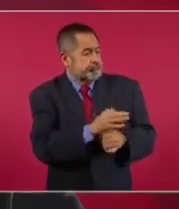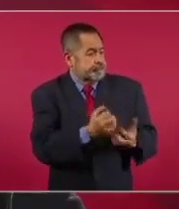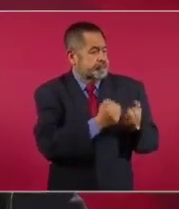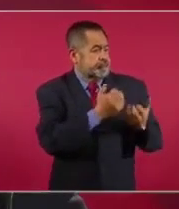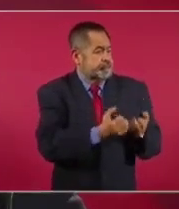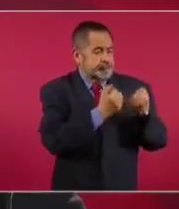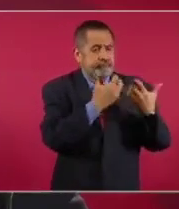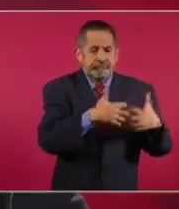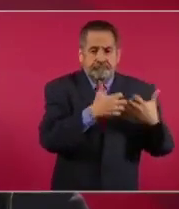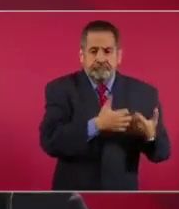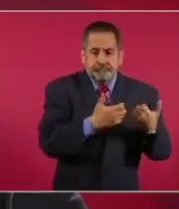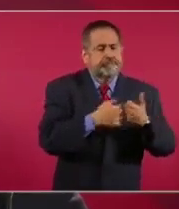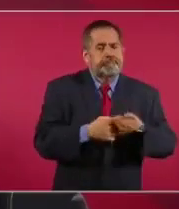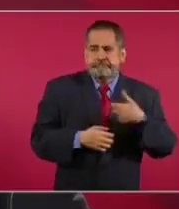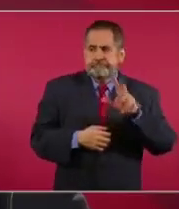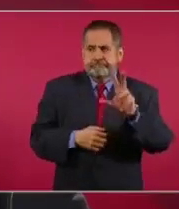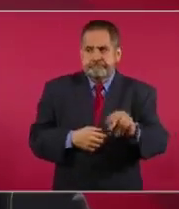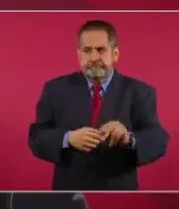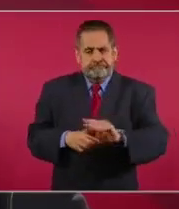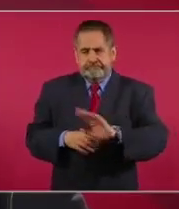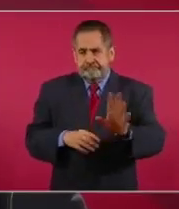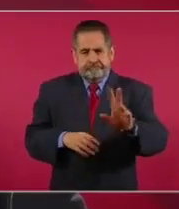a empresas